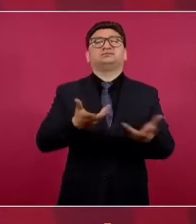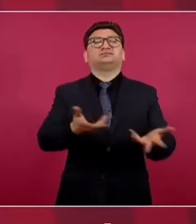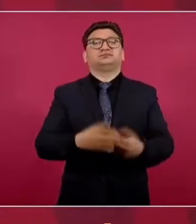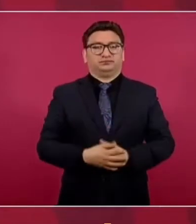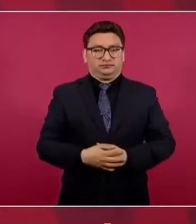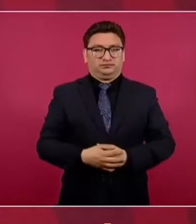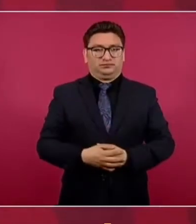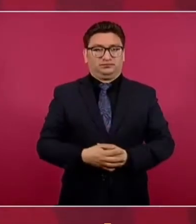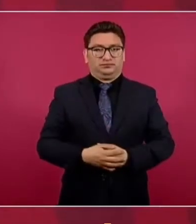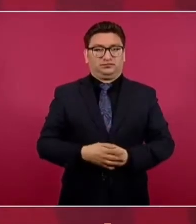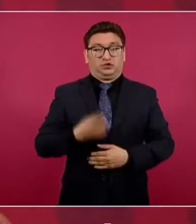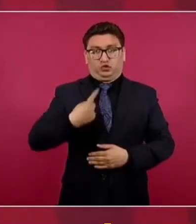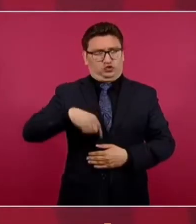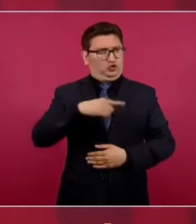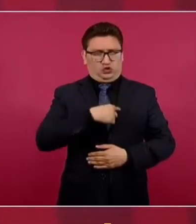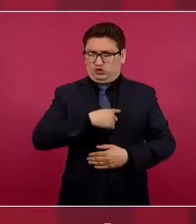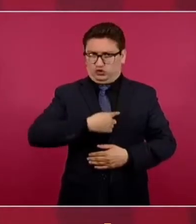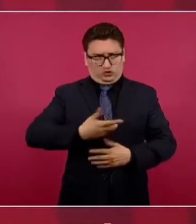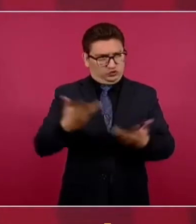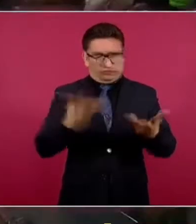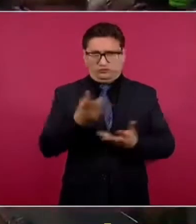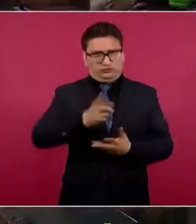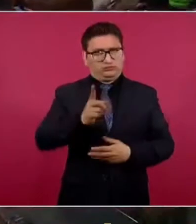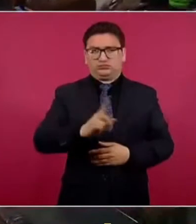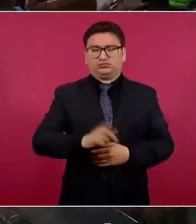Que nosotros no hemos hecho y no vamos a hacer.